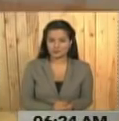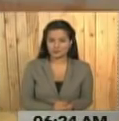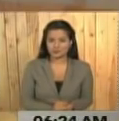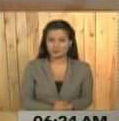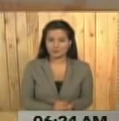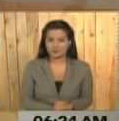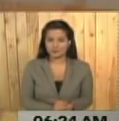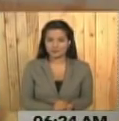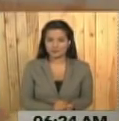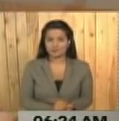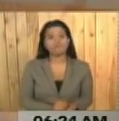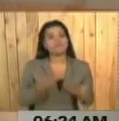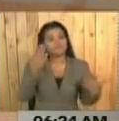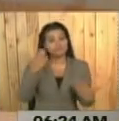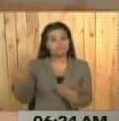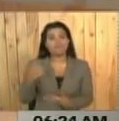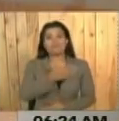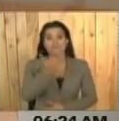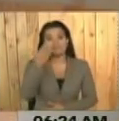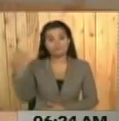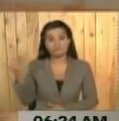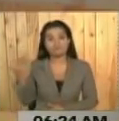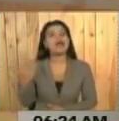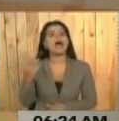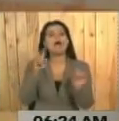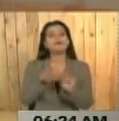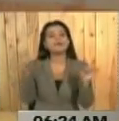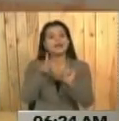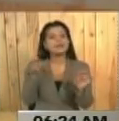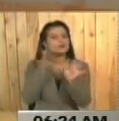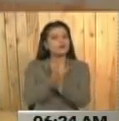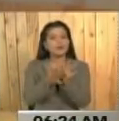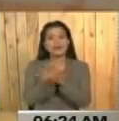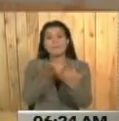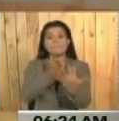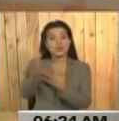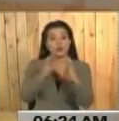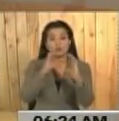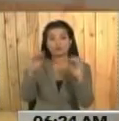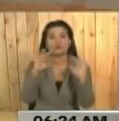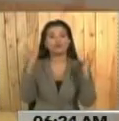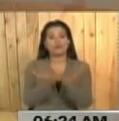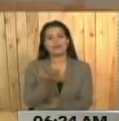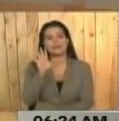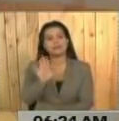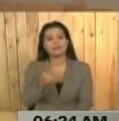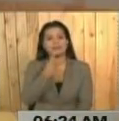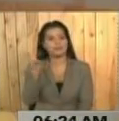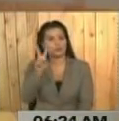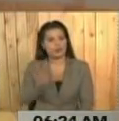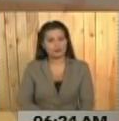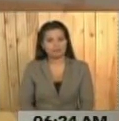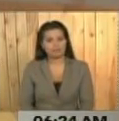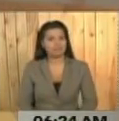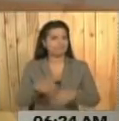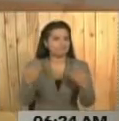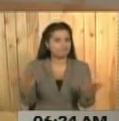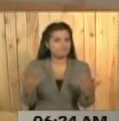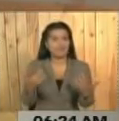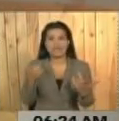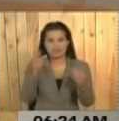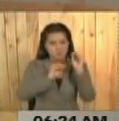diplomtico un repaso de un análisis de lo que de los medios de comunicación del mundo hablan sobre Venezuela una matriz estructurada y bien